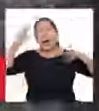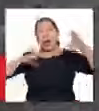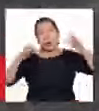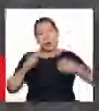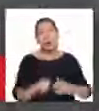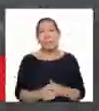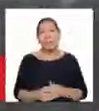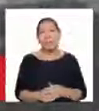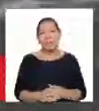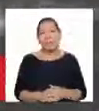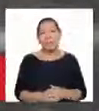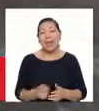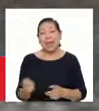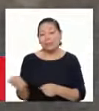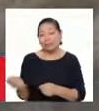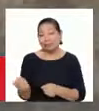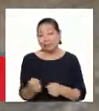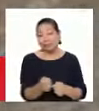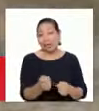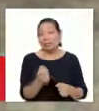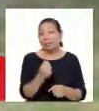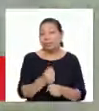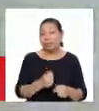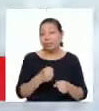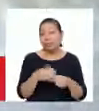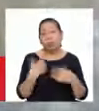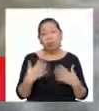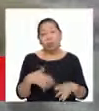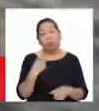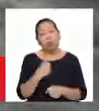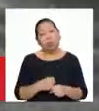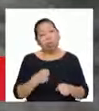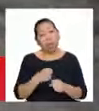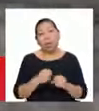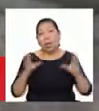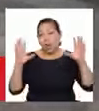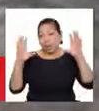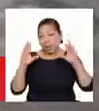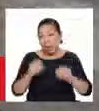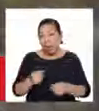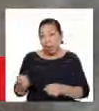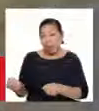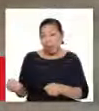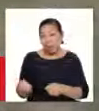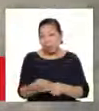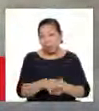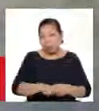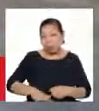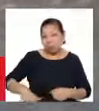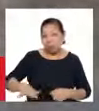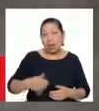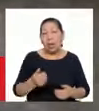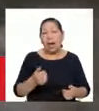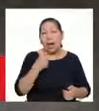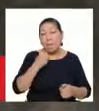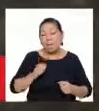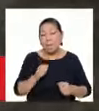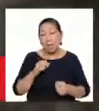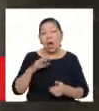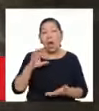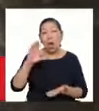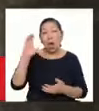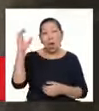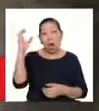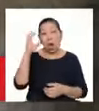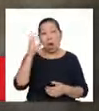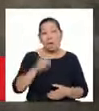Es la celebración de los bomberos que han trabajado incansablemente por apagar los incendios forestales en Bogotá. ¡Se